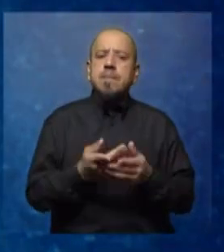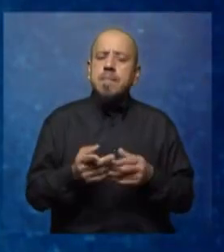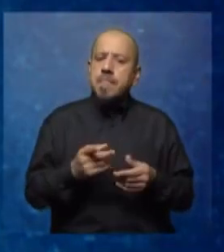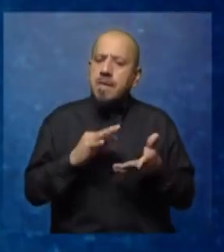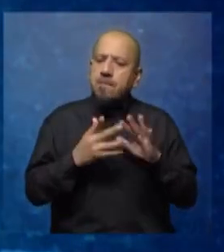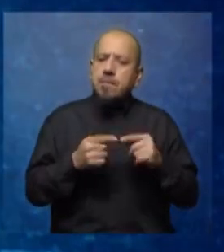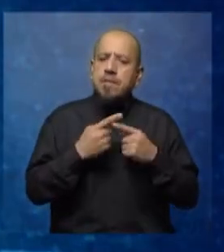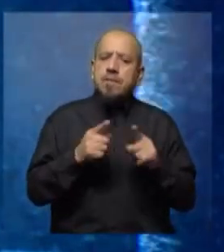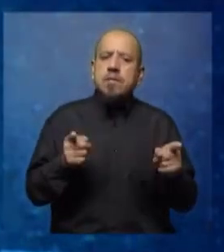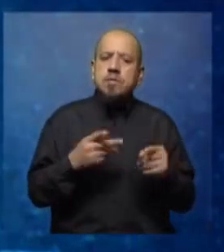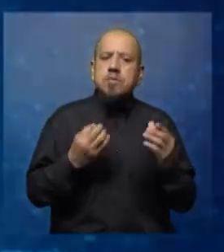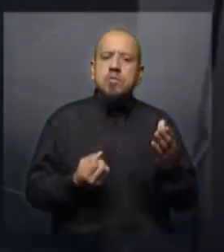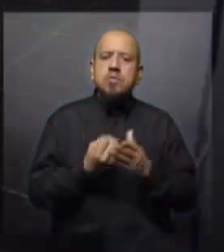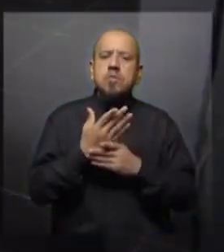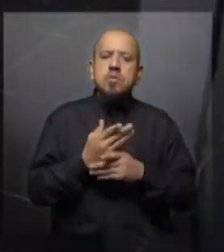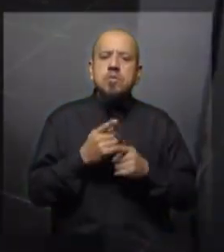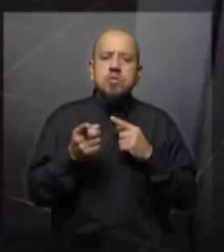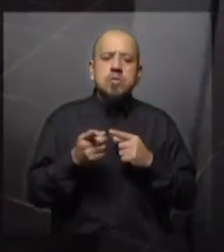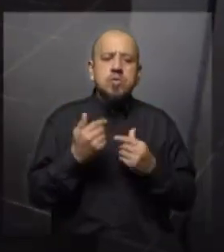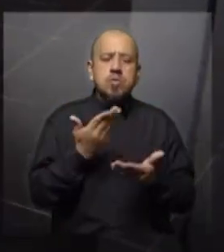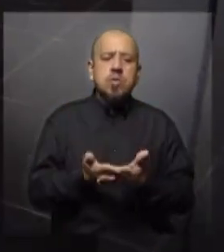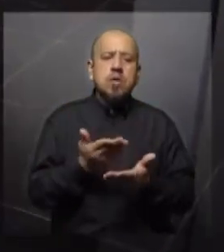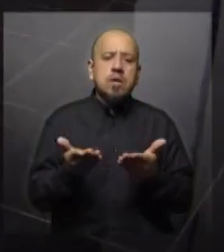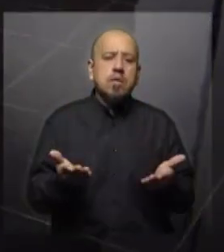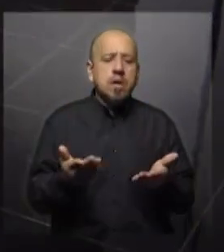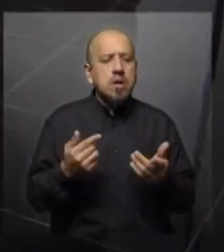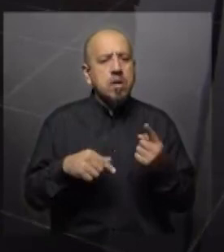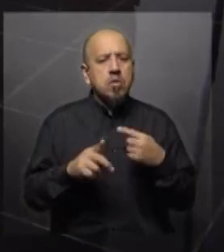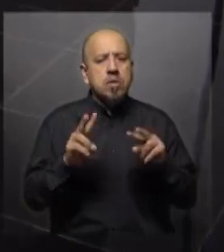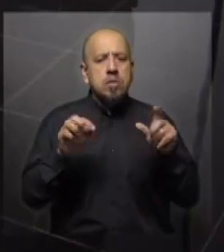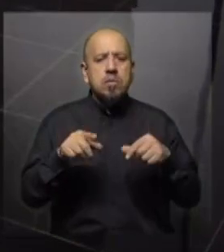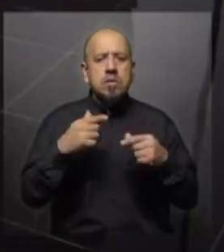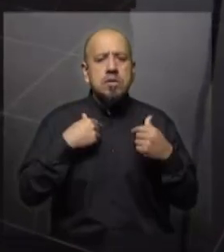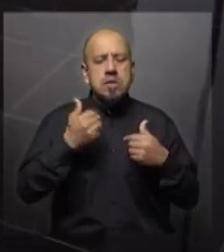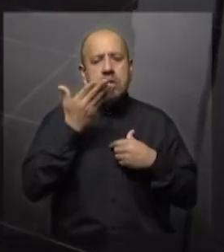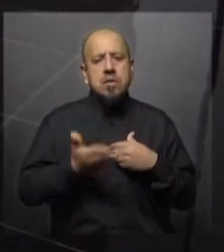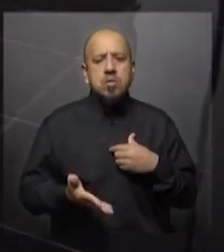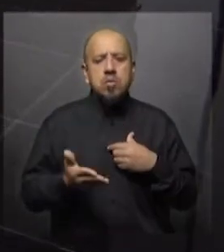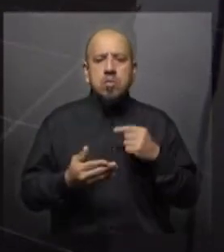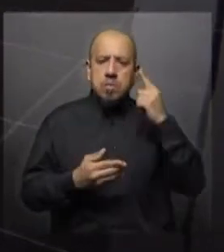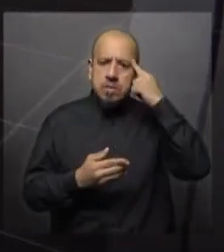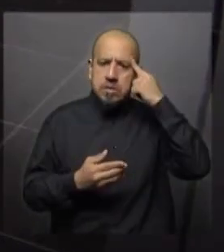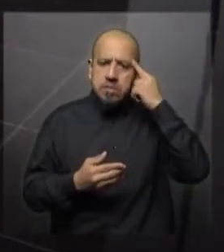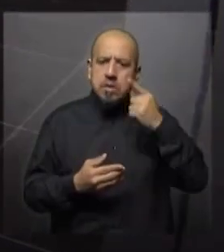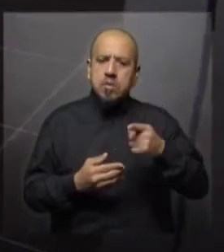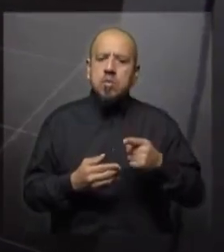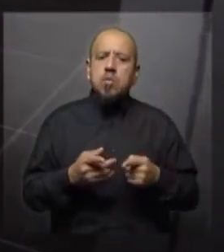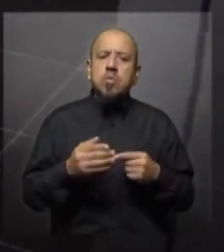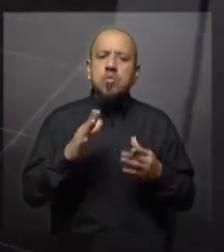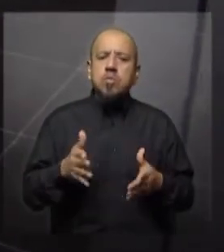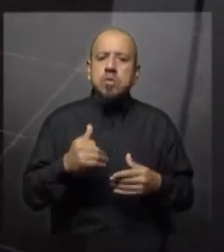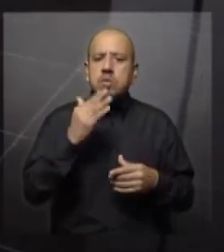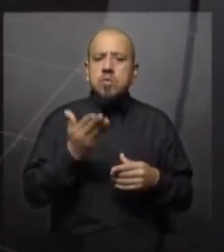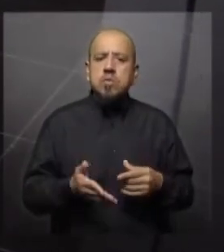extremadamente novedosa como bien planteaba en la colega en relación a la actitud frente al pensamiento una actitud que estaba